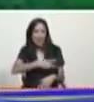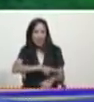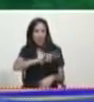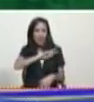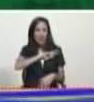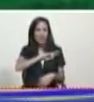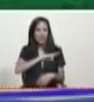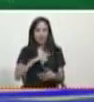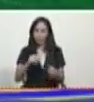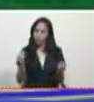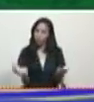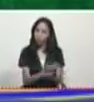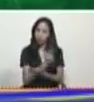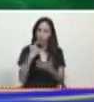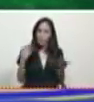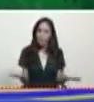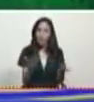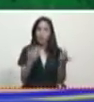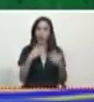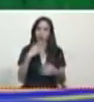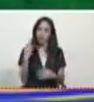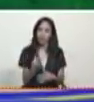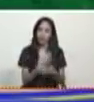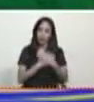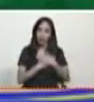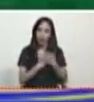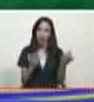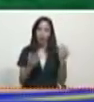levante sobre la verdad el respeto y el amor a Venezuela.